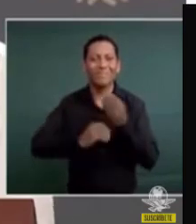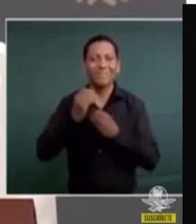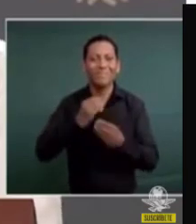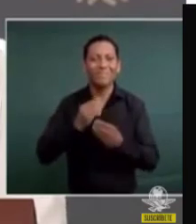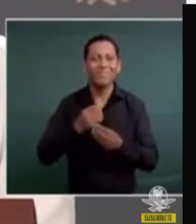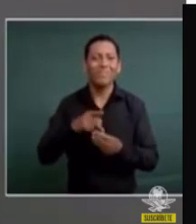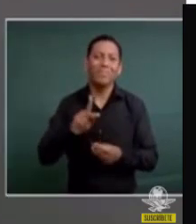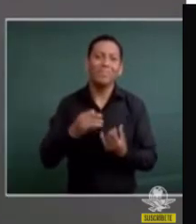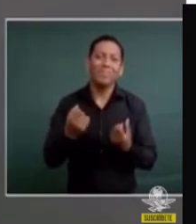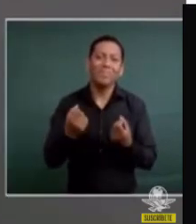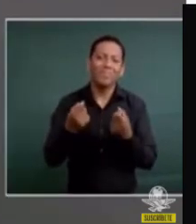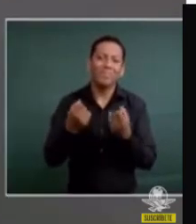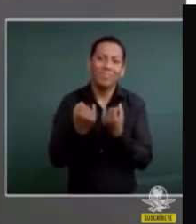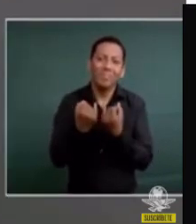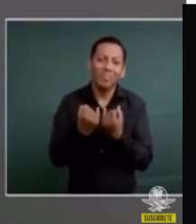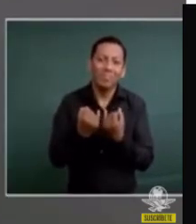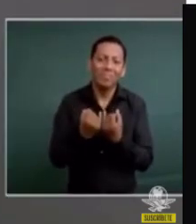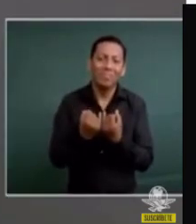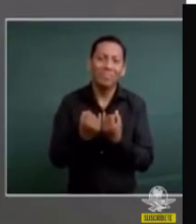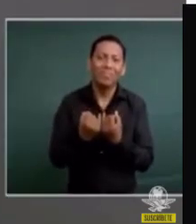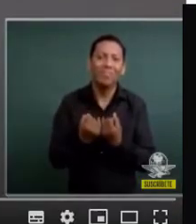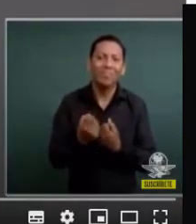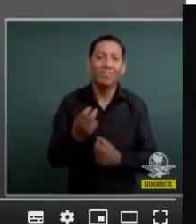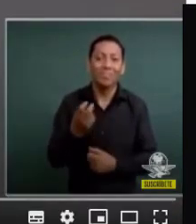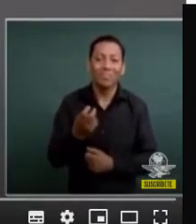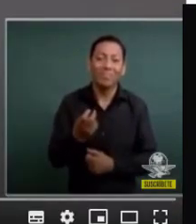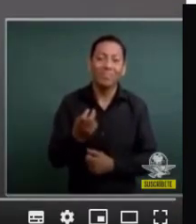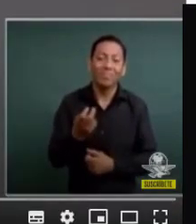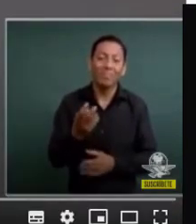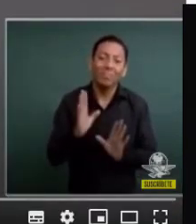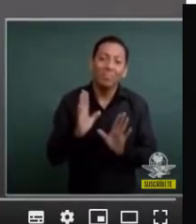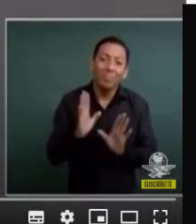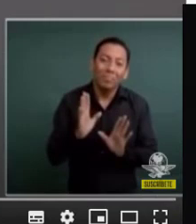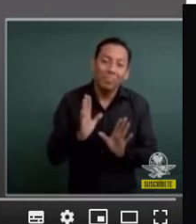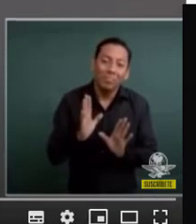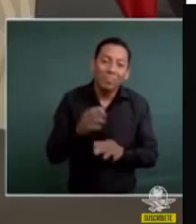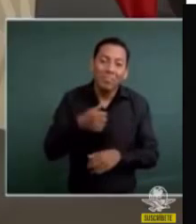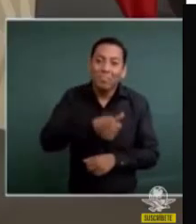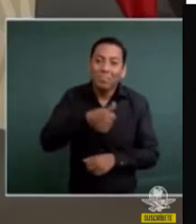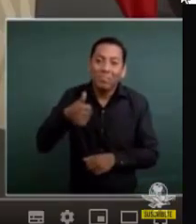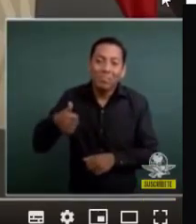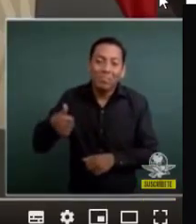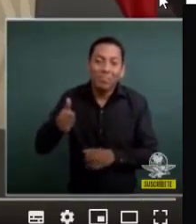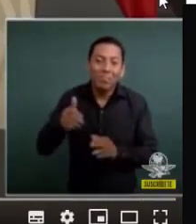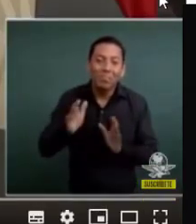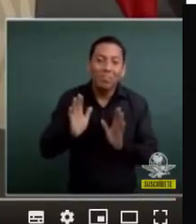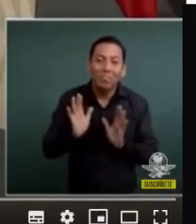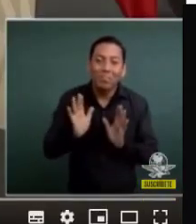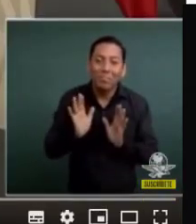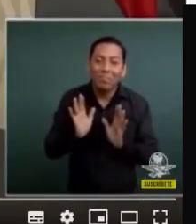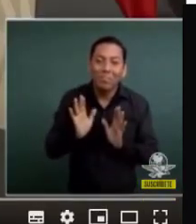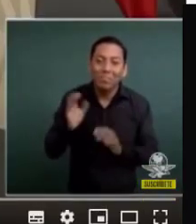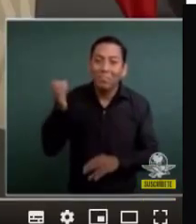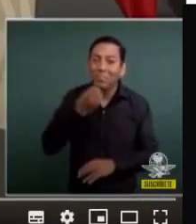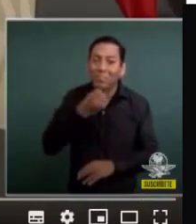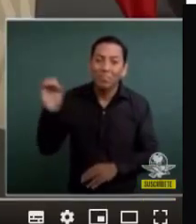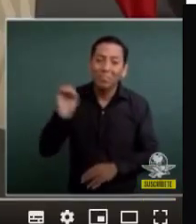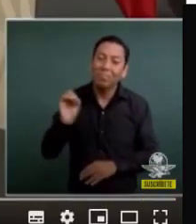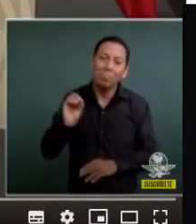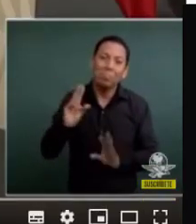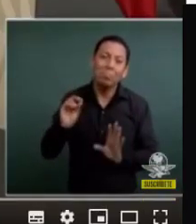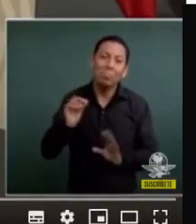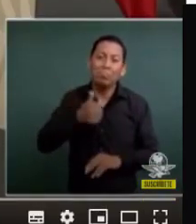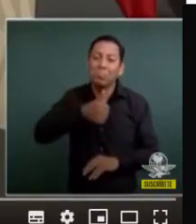yo también eso es voluntario no puede ser obligatorio